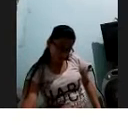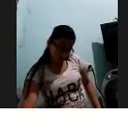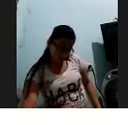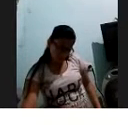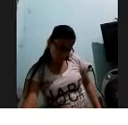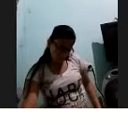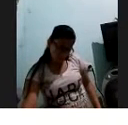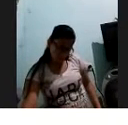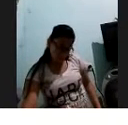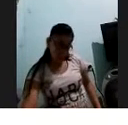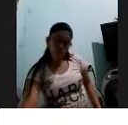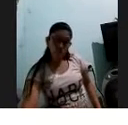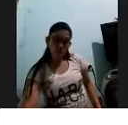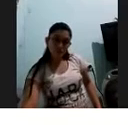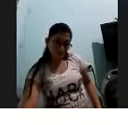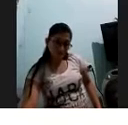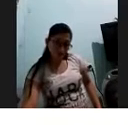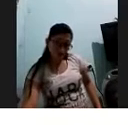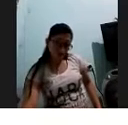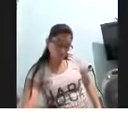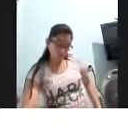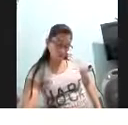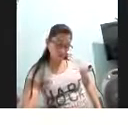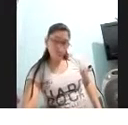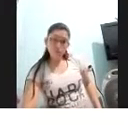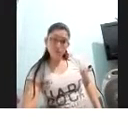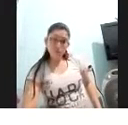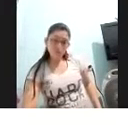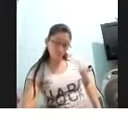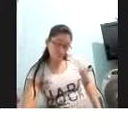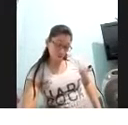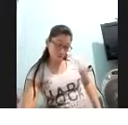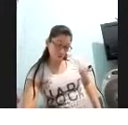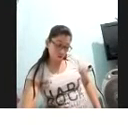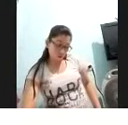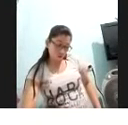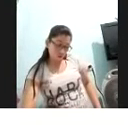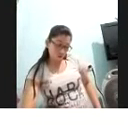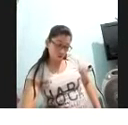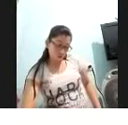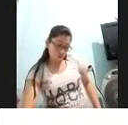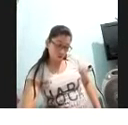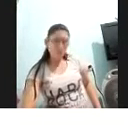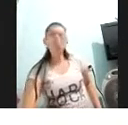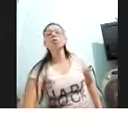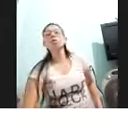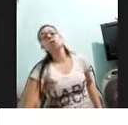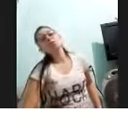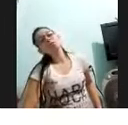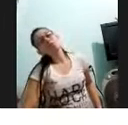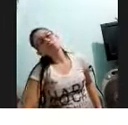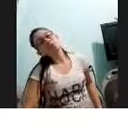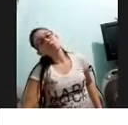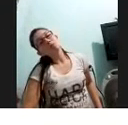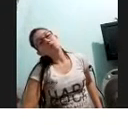Ok. Mm-hmm. A, B, C, D, E, F, G,